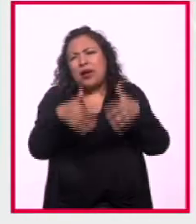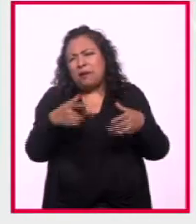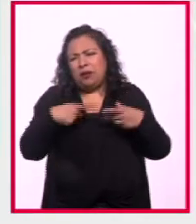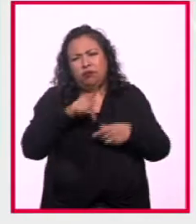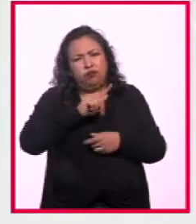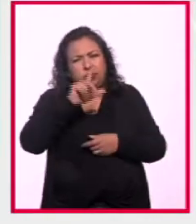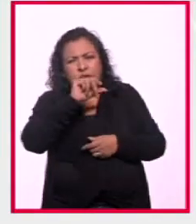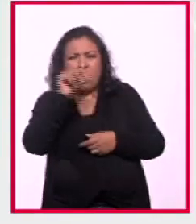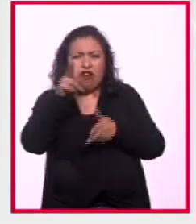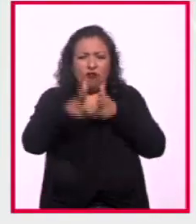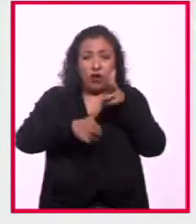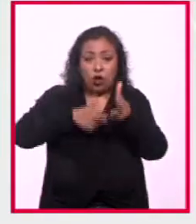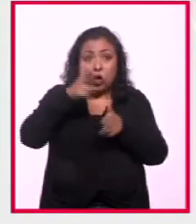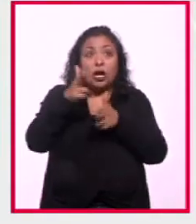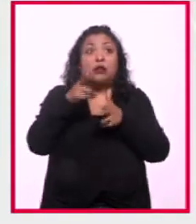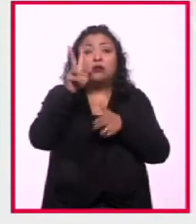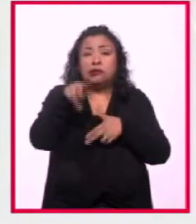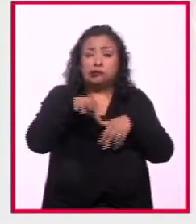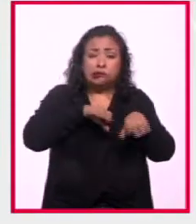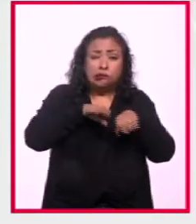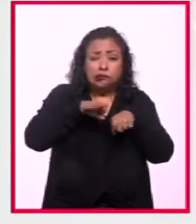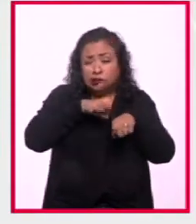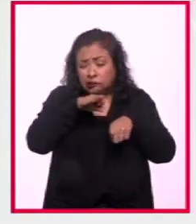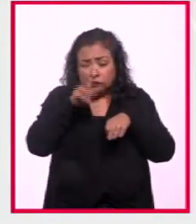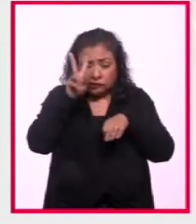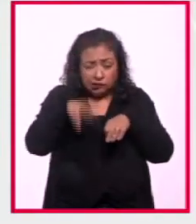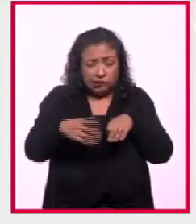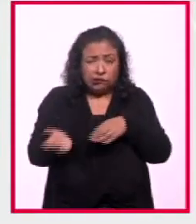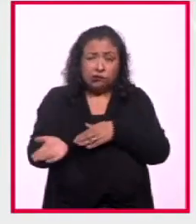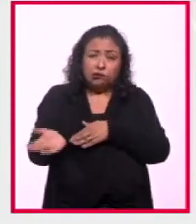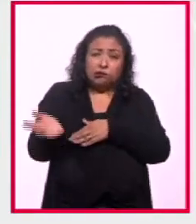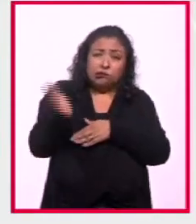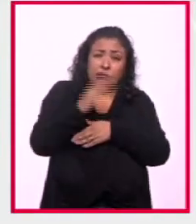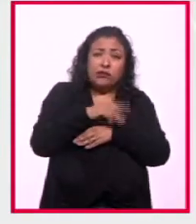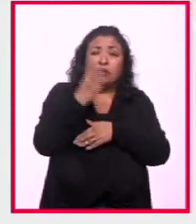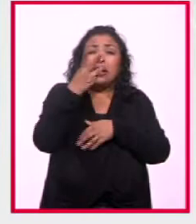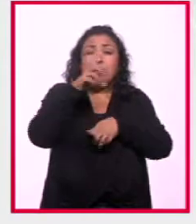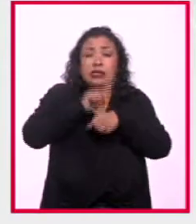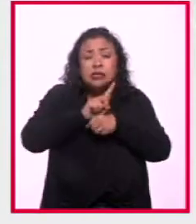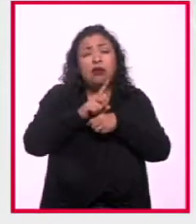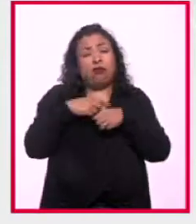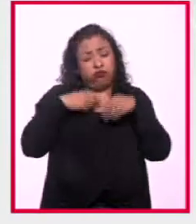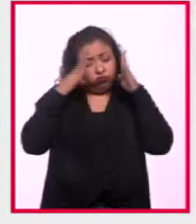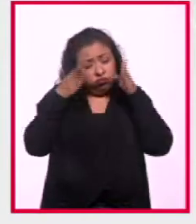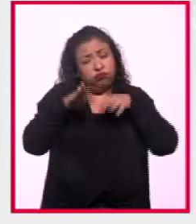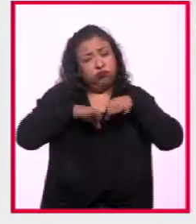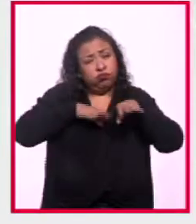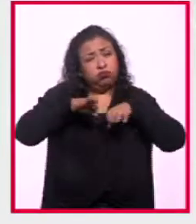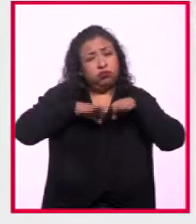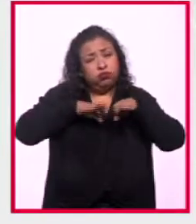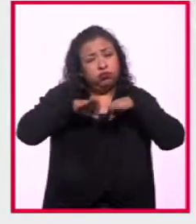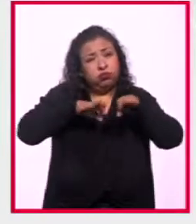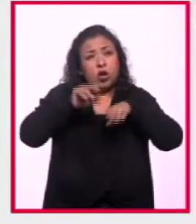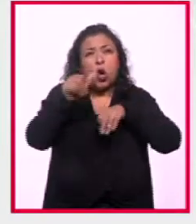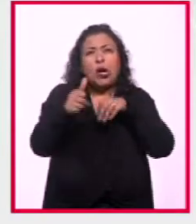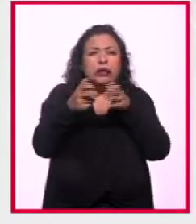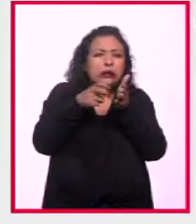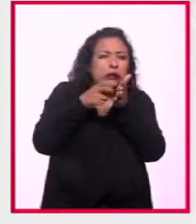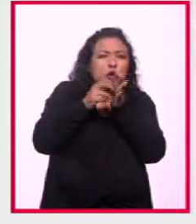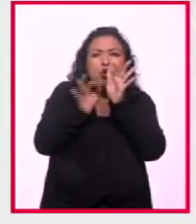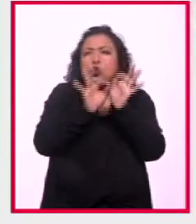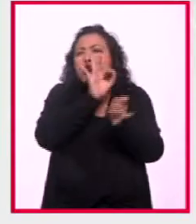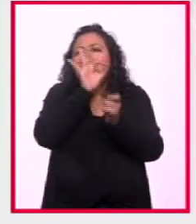expertos en ferrocarriles ha estado trabajando incansablemente durante más de tres días hoy están afinando los últimos